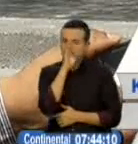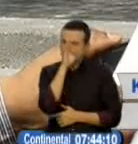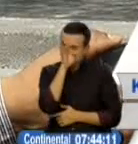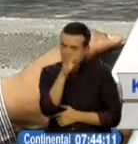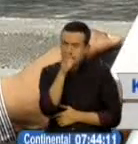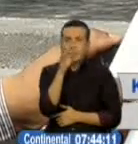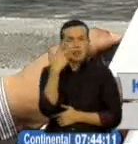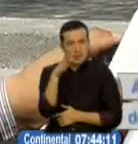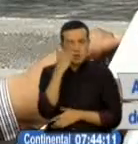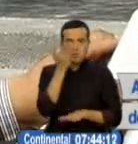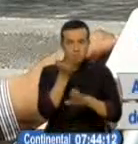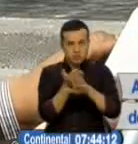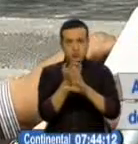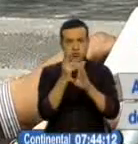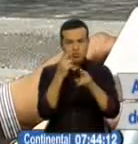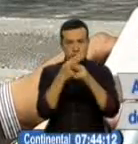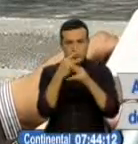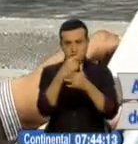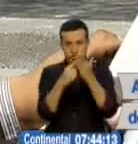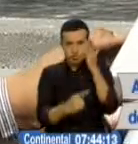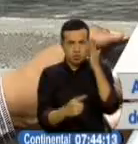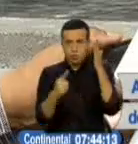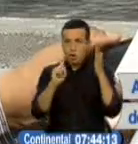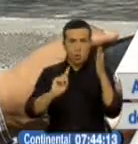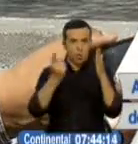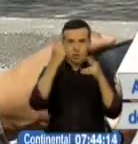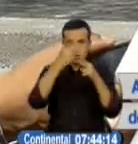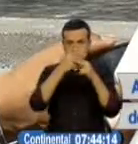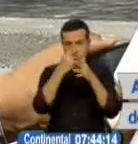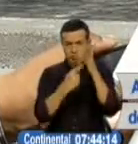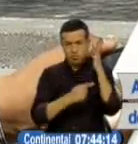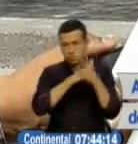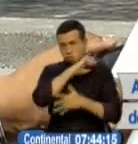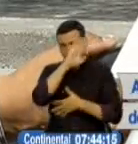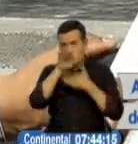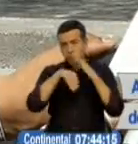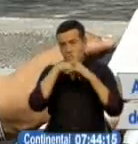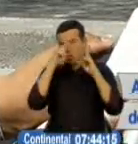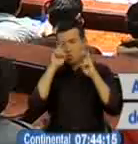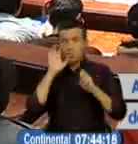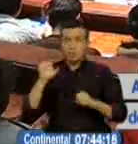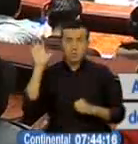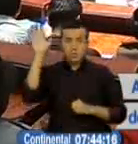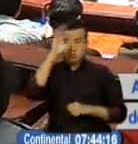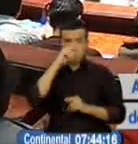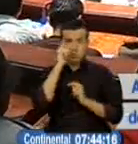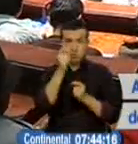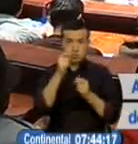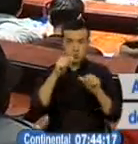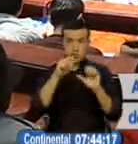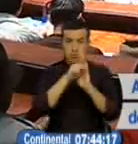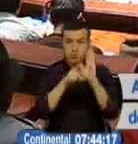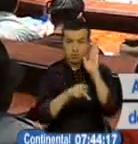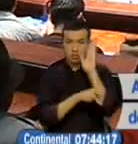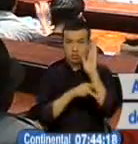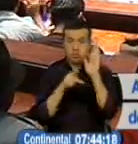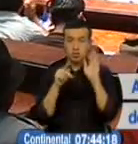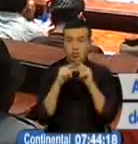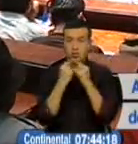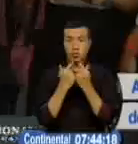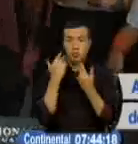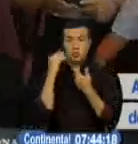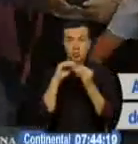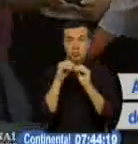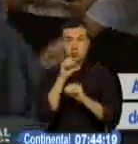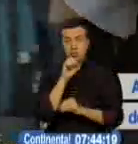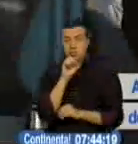eso se ha entregado también una lista unitaria donde están todos los casos de todas las provincias. En el Parlamento, el oficialismo considera